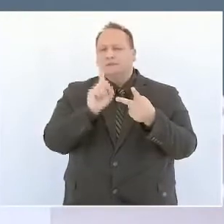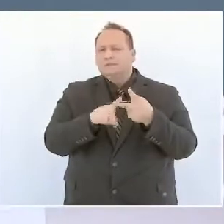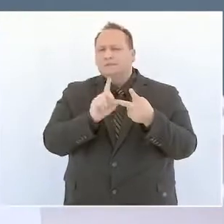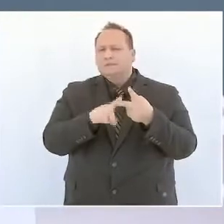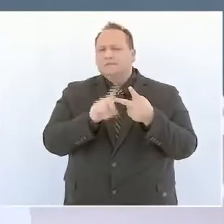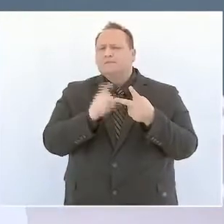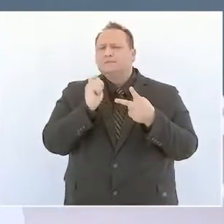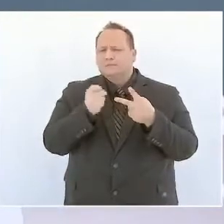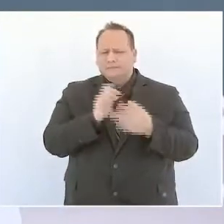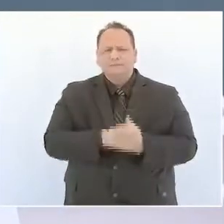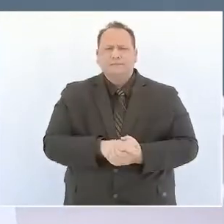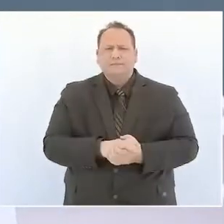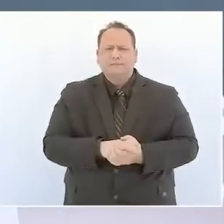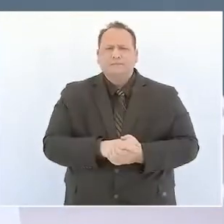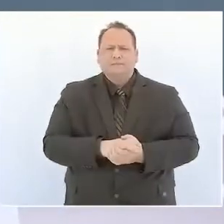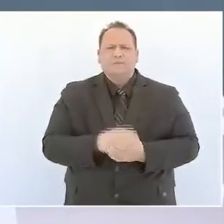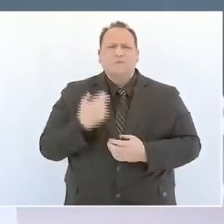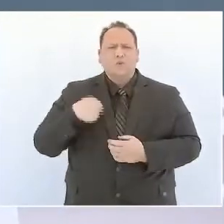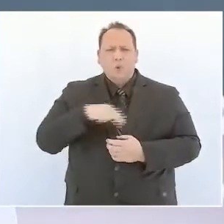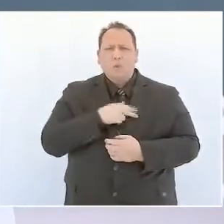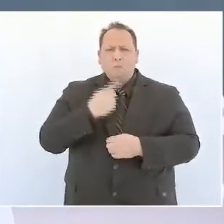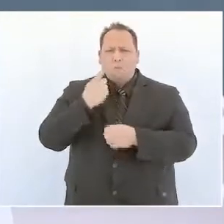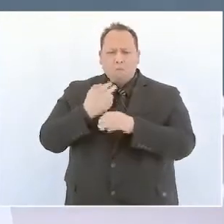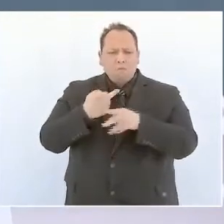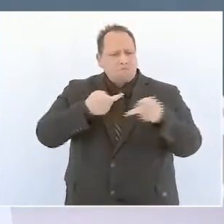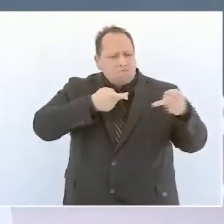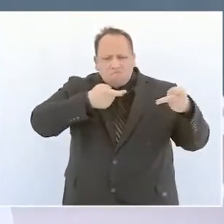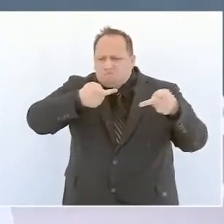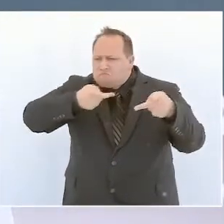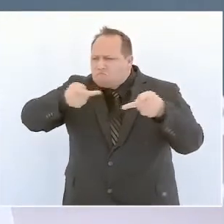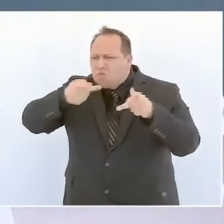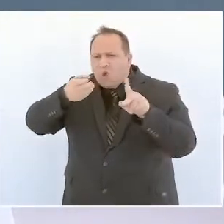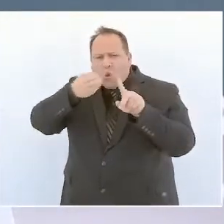es el de organizarnos,